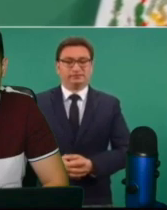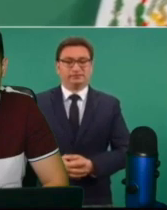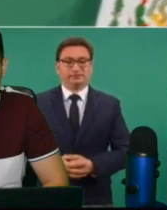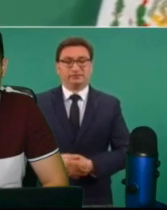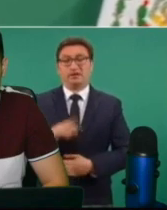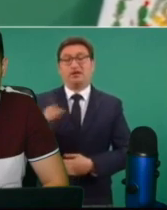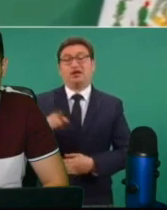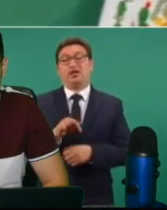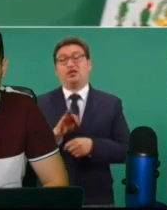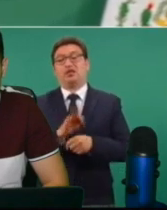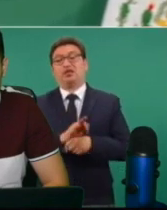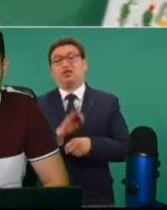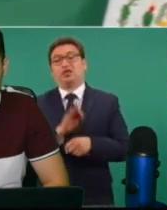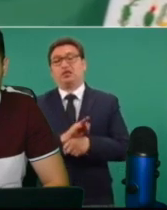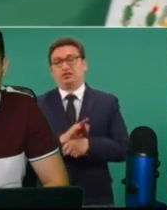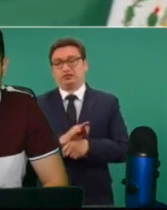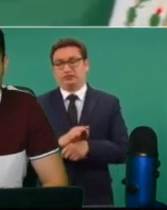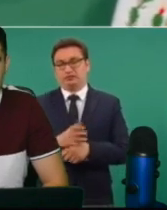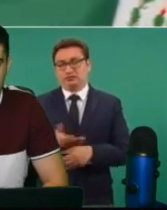defiende